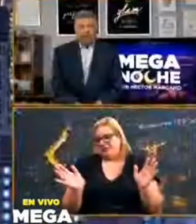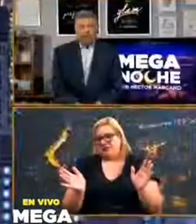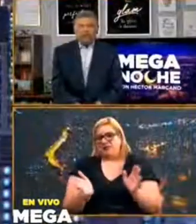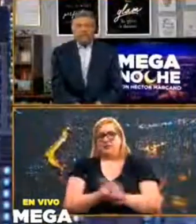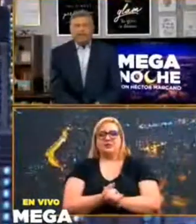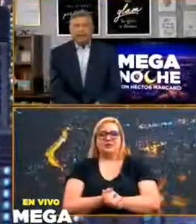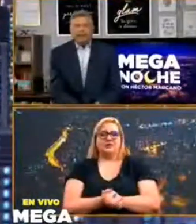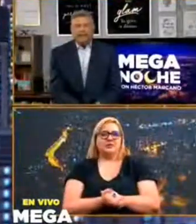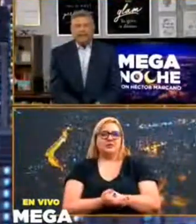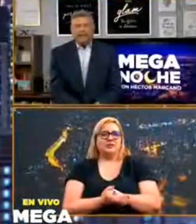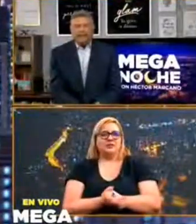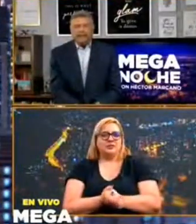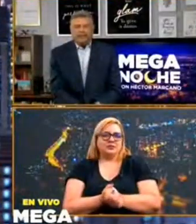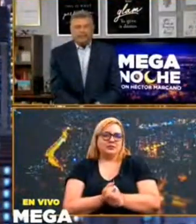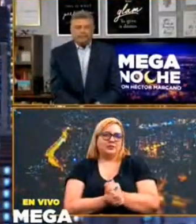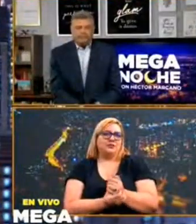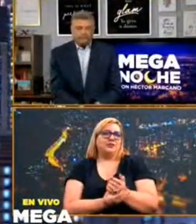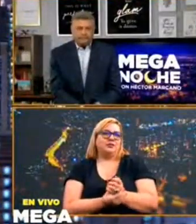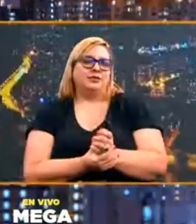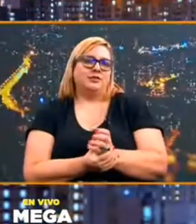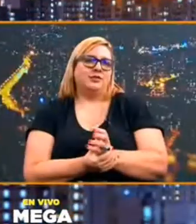pero dígame, Raico.